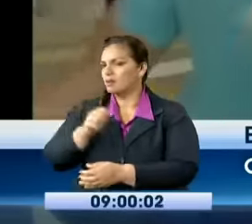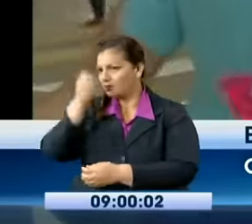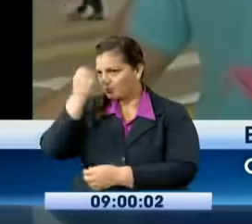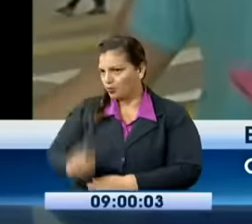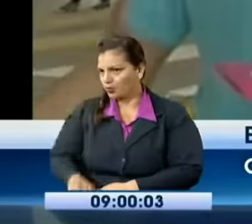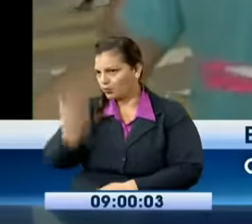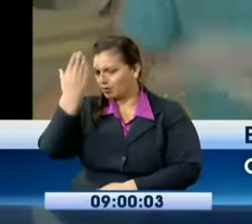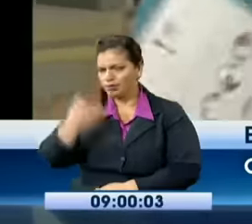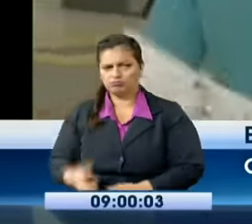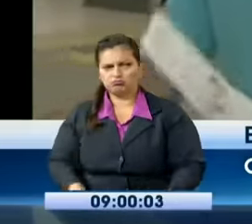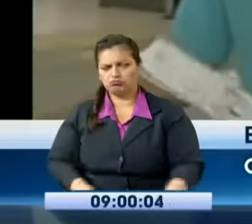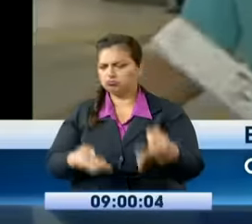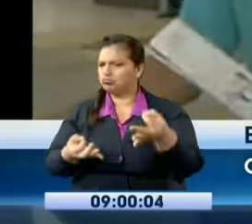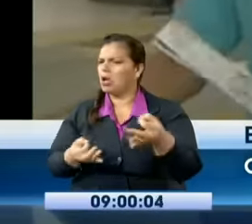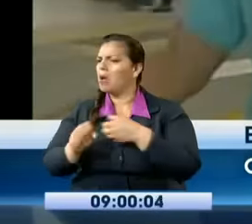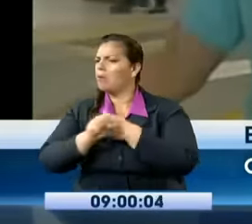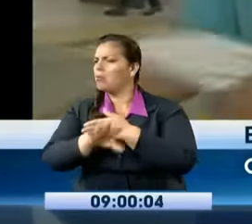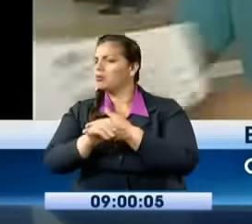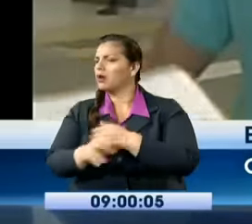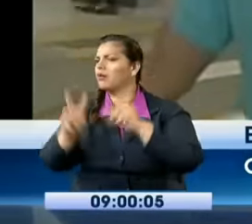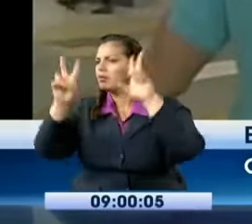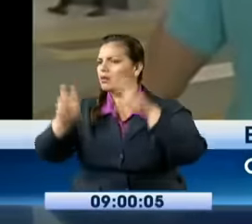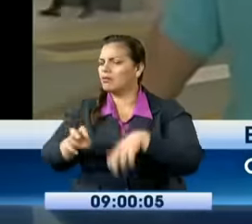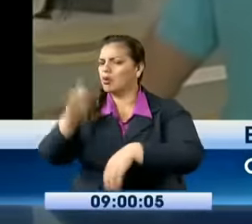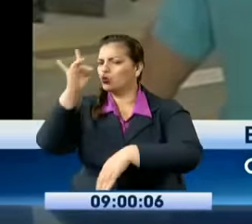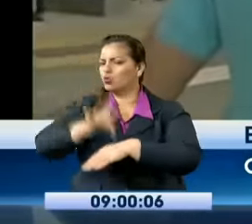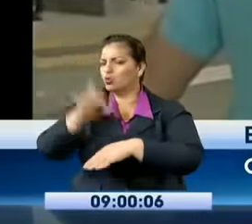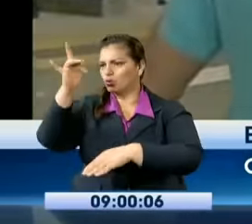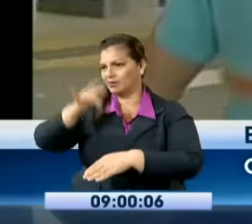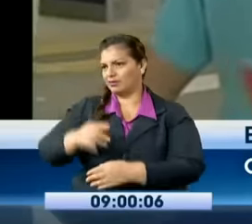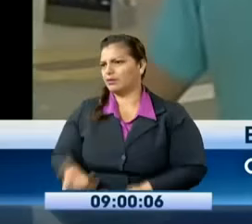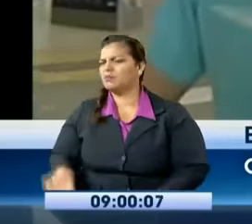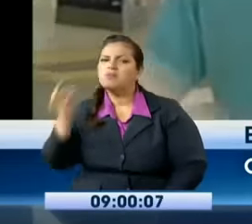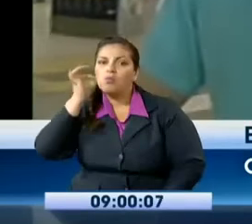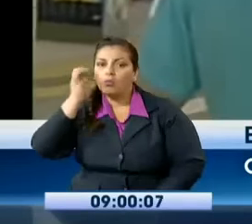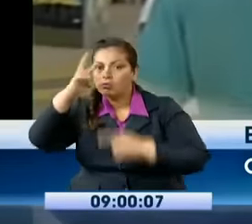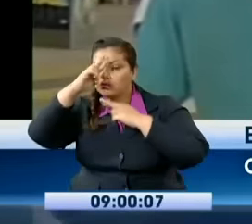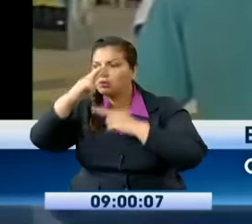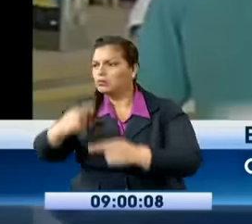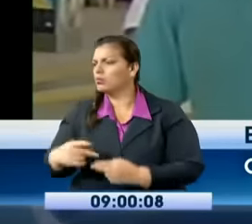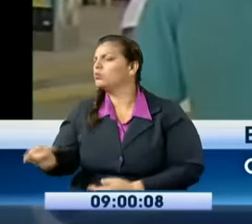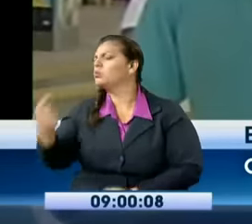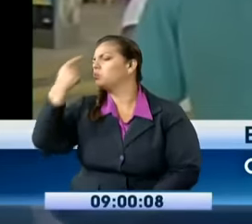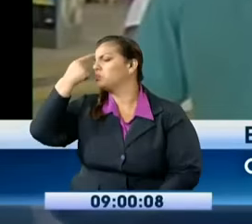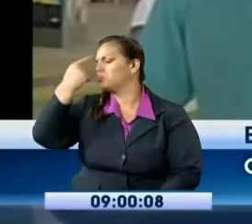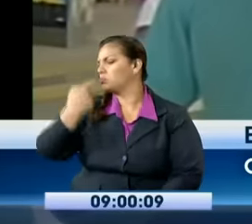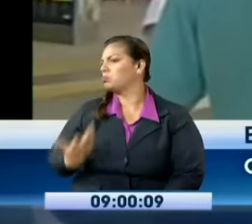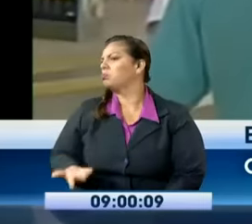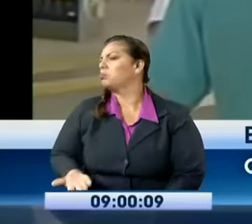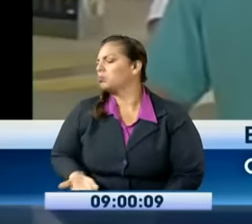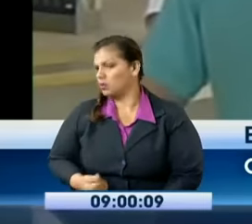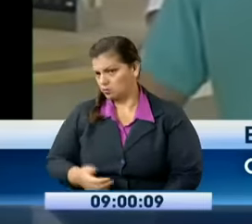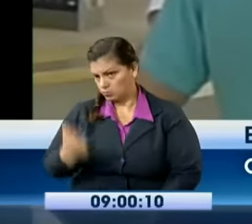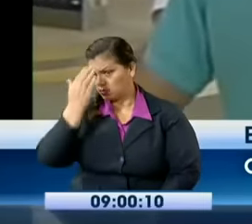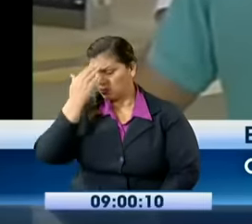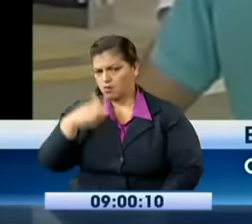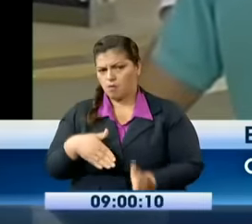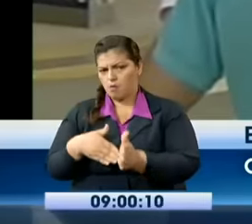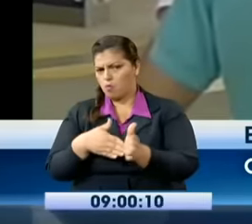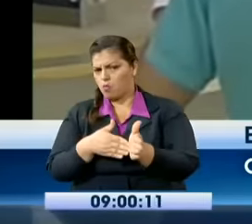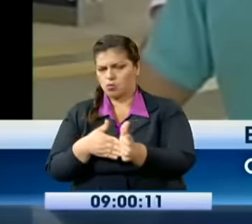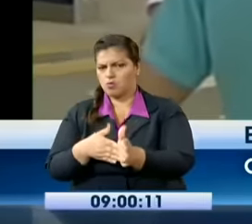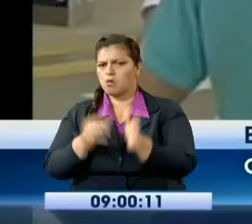parece este tipo de campañas a usted? Porque desgraciadamente hay que decirlo, en la Metrovía suceden este tipo a veces de desafueros de ciertas personas